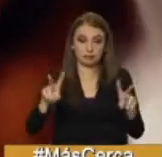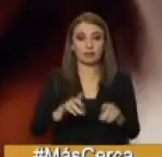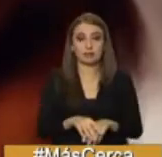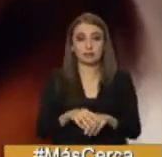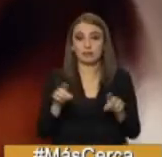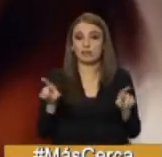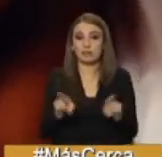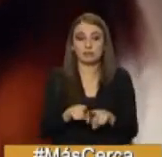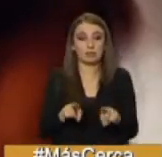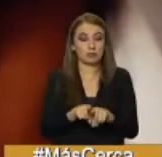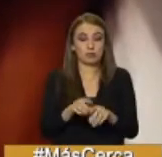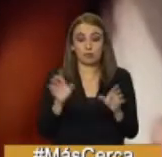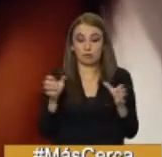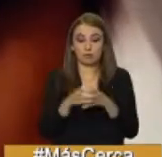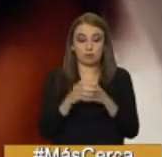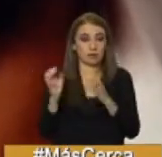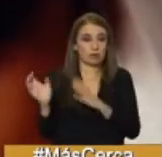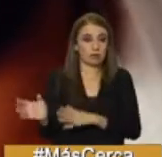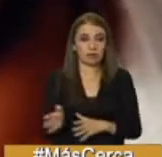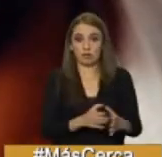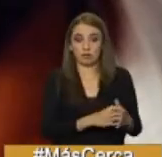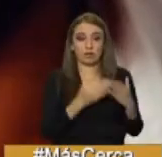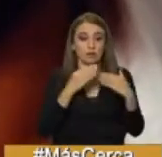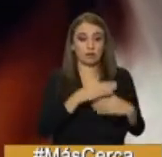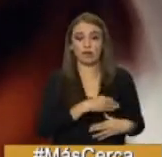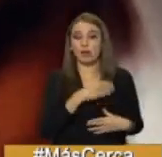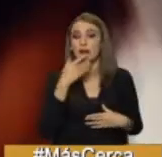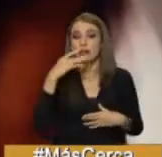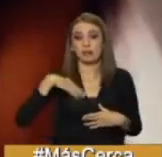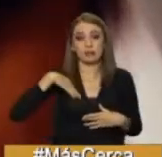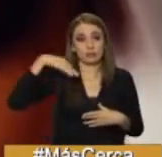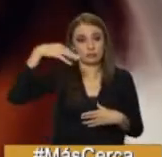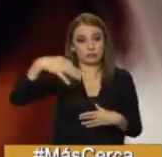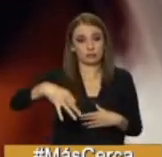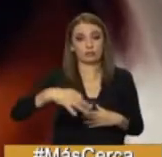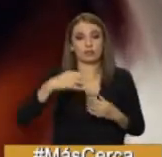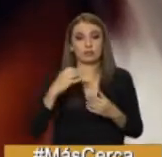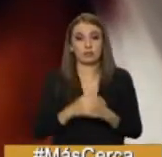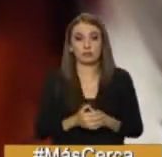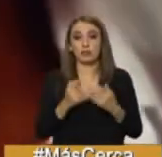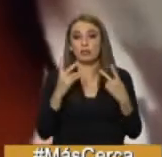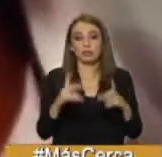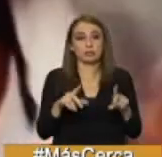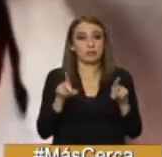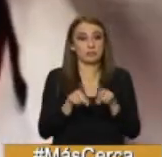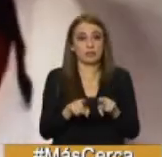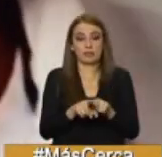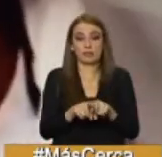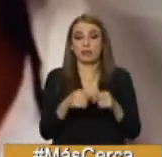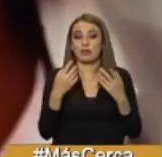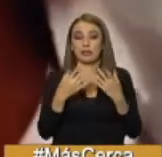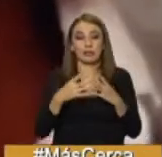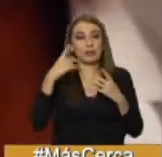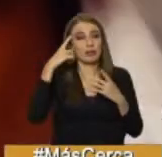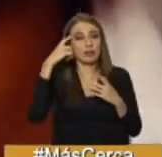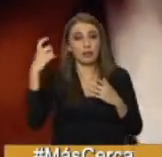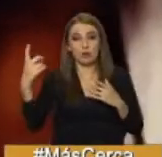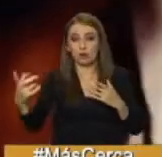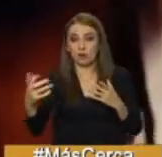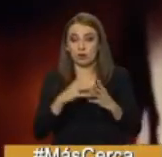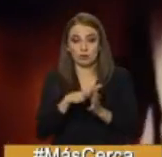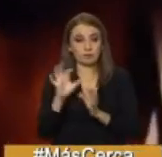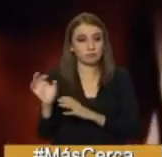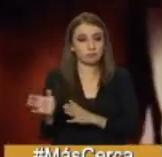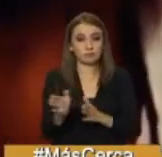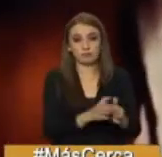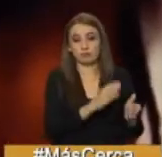tema de ansiedad, existen trastornos de conducta, se afecta el sueño, se afecta globalmente el